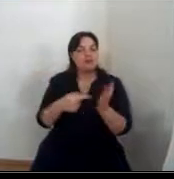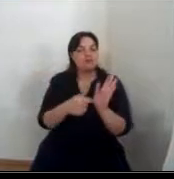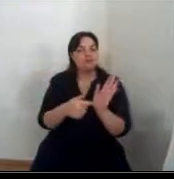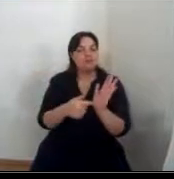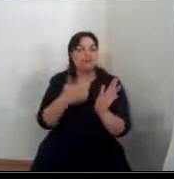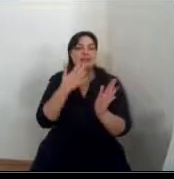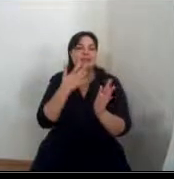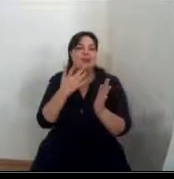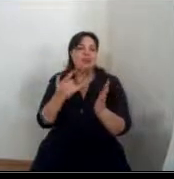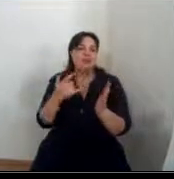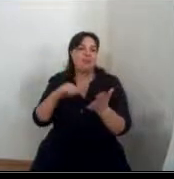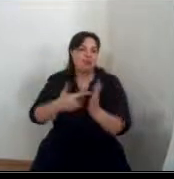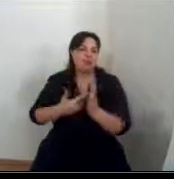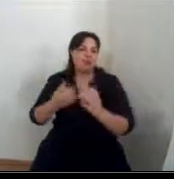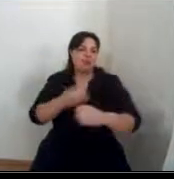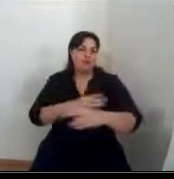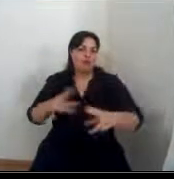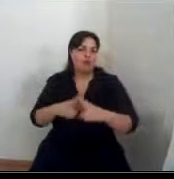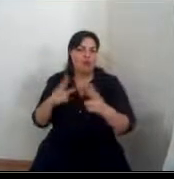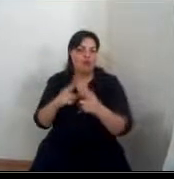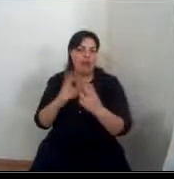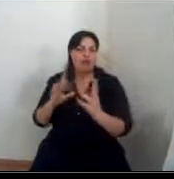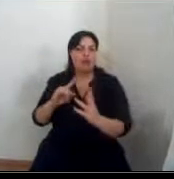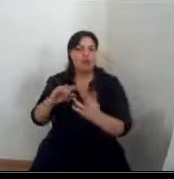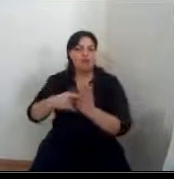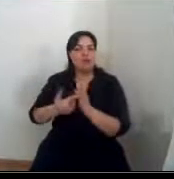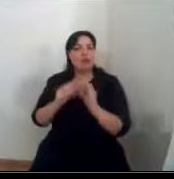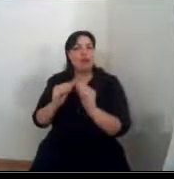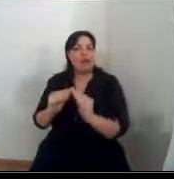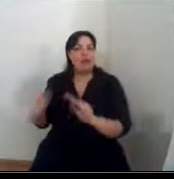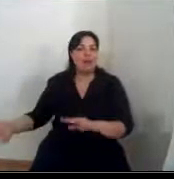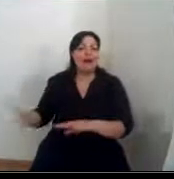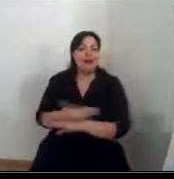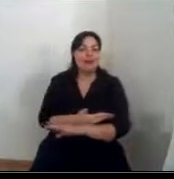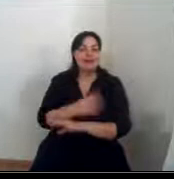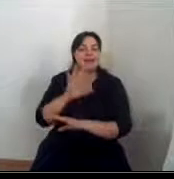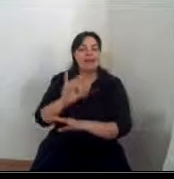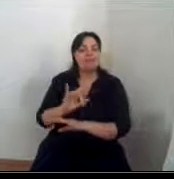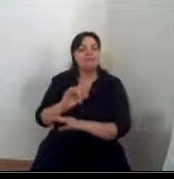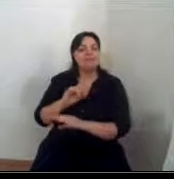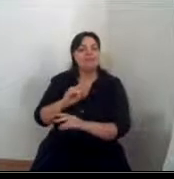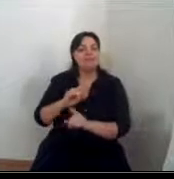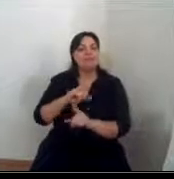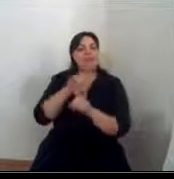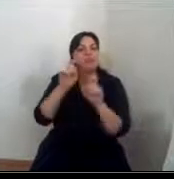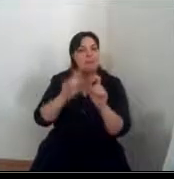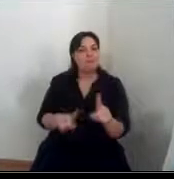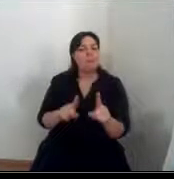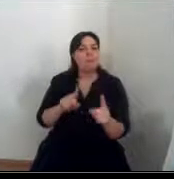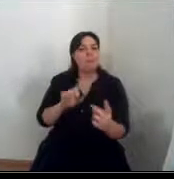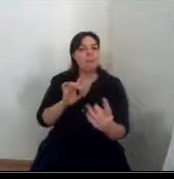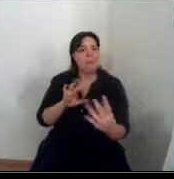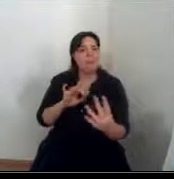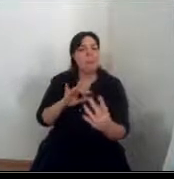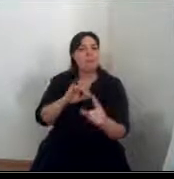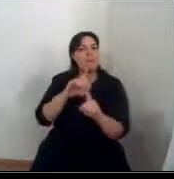fondo social. O sea que previamente a la ejecución de los proyectos sí hacemos una labor prospectiva